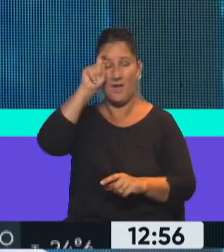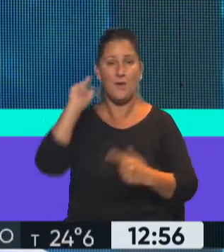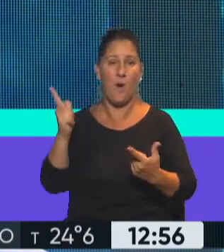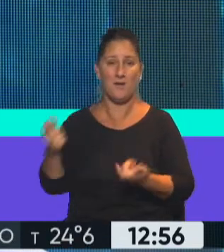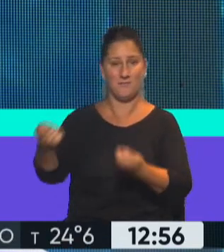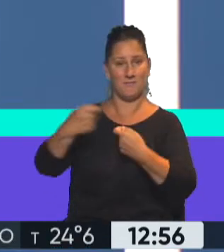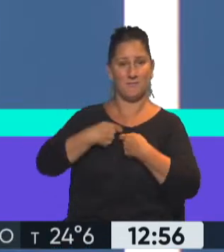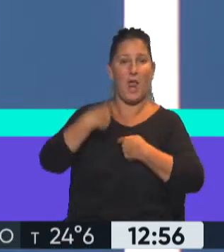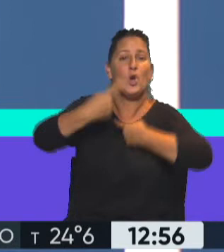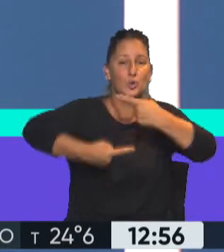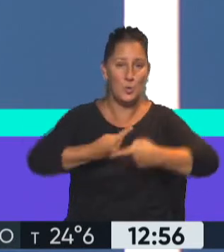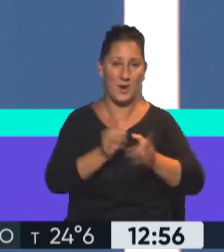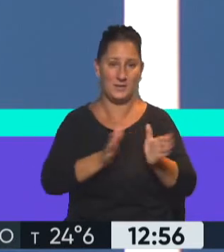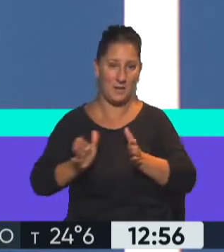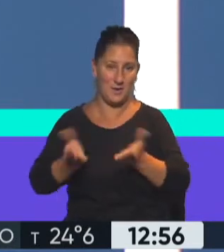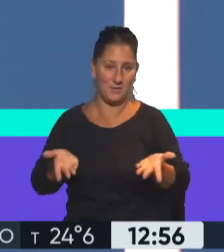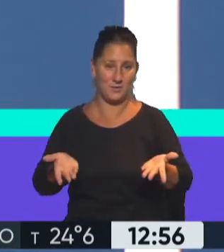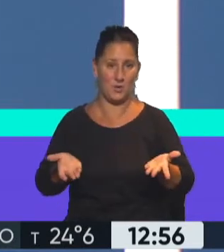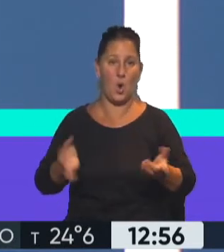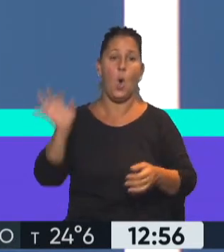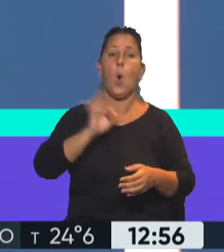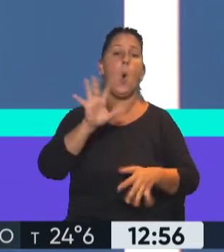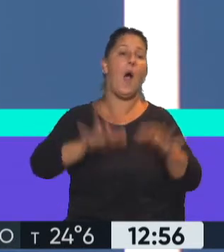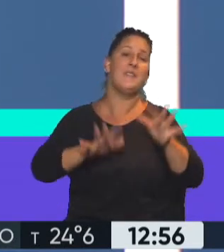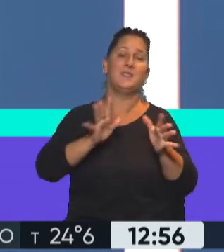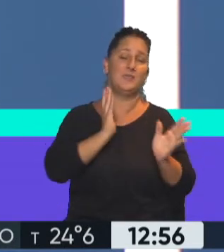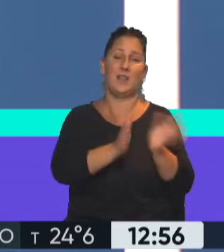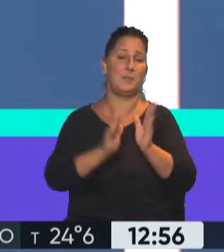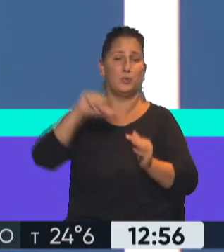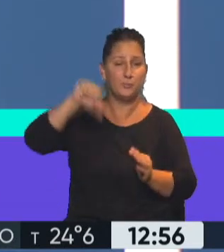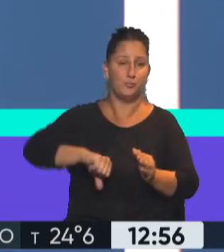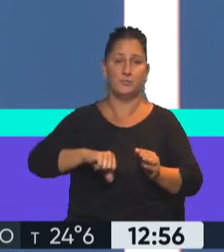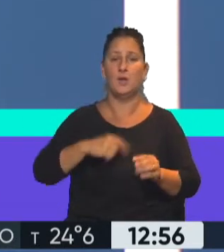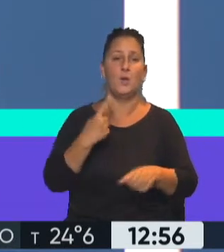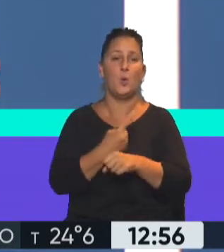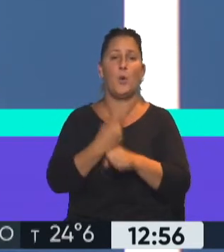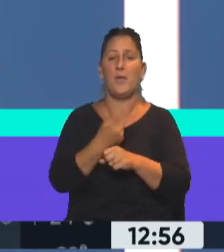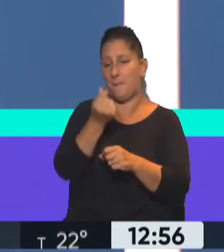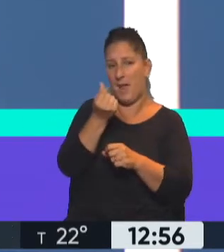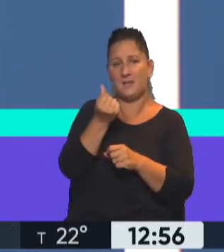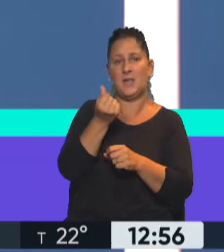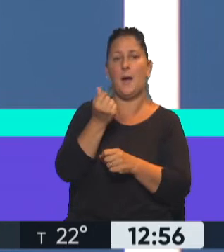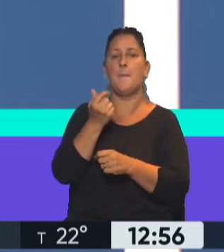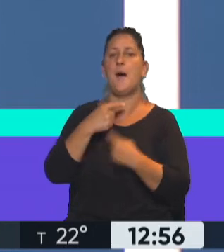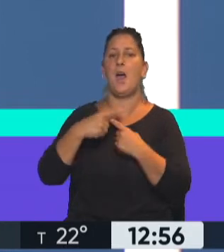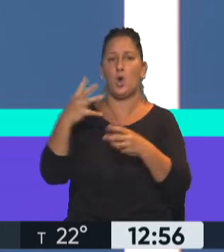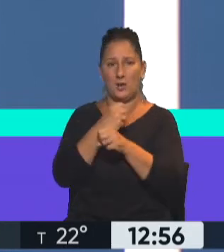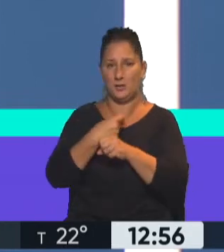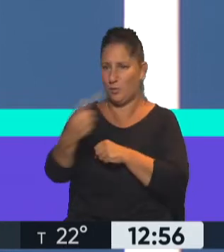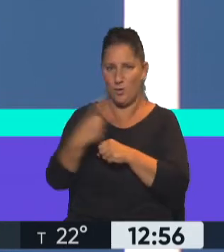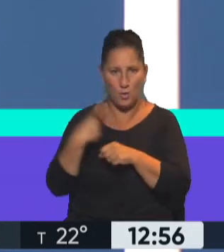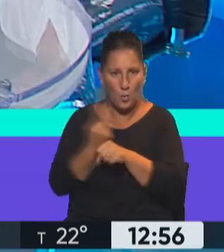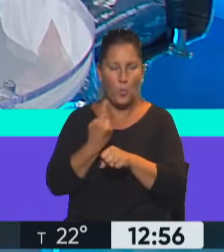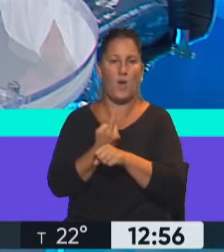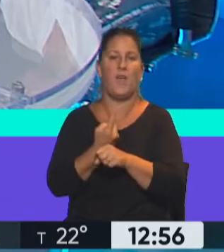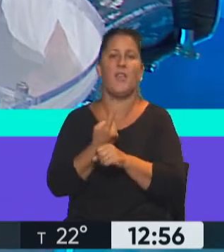dentro también por las mismas circunstancias tampoco puedes seguir el tratamiento porque también le va a faltar el mango para pagar el transporte también va a tener